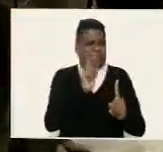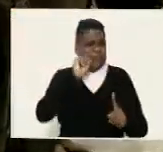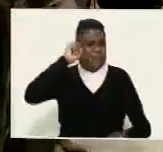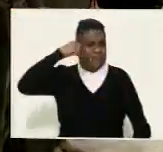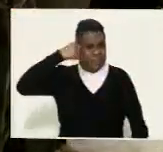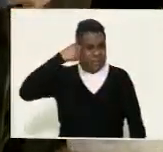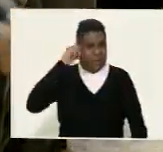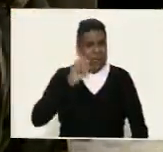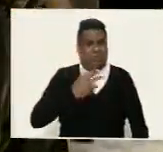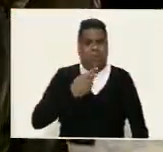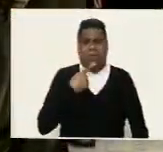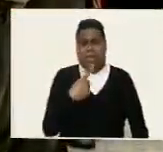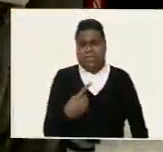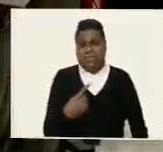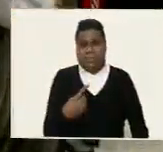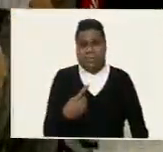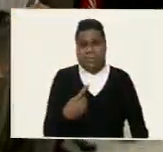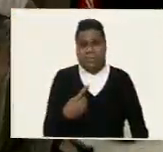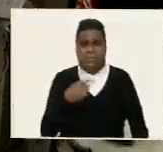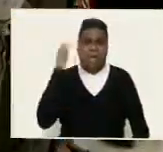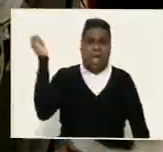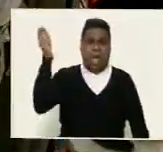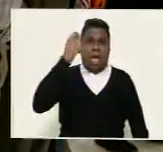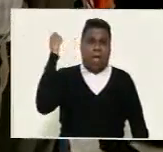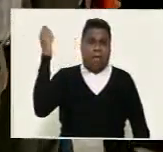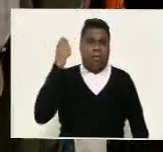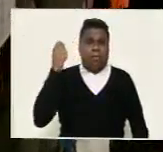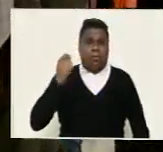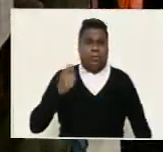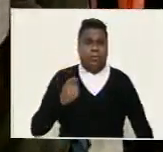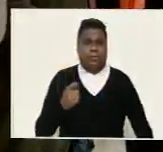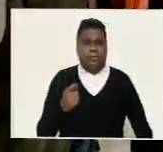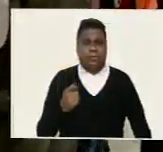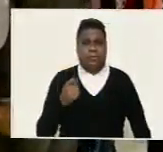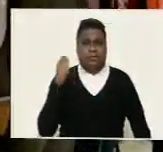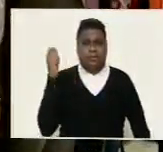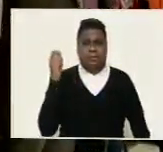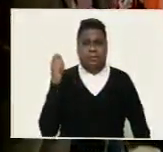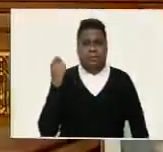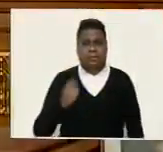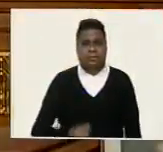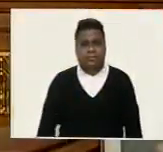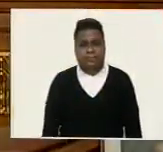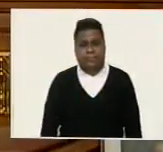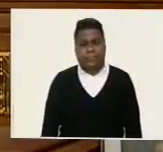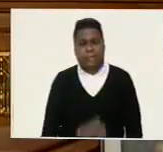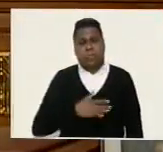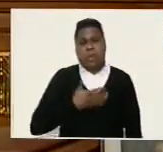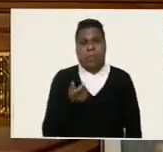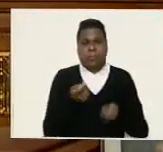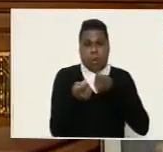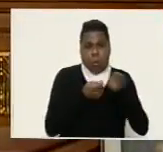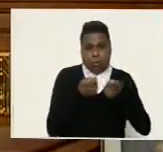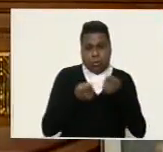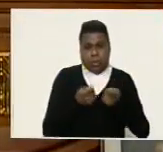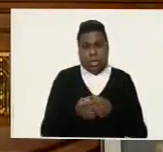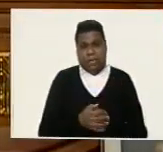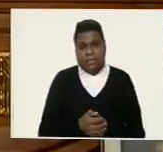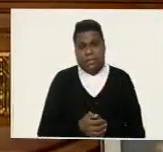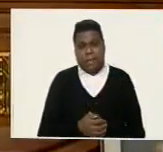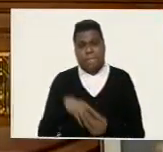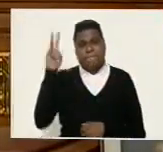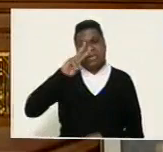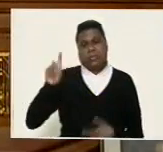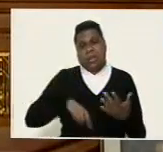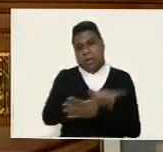lo que decimos los apureños, que si otros tiranos quisieran volver a dominarnos, Venezuela